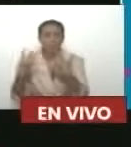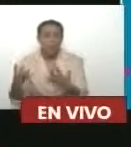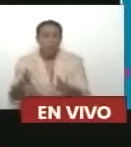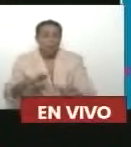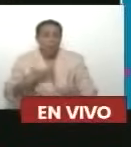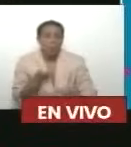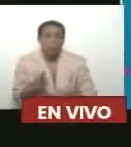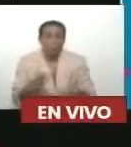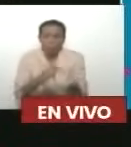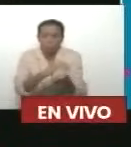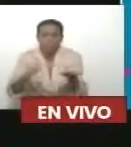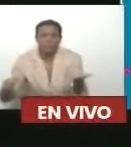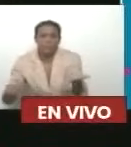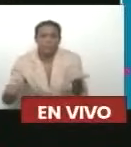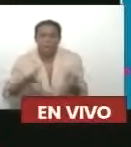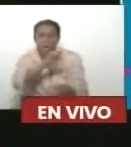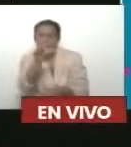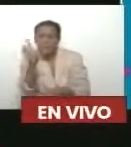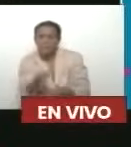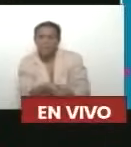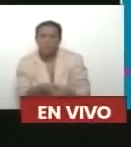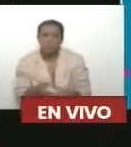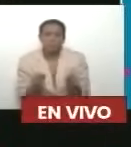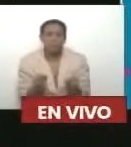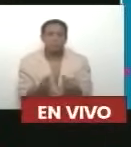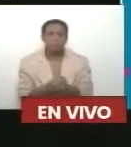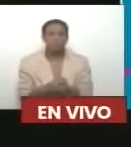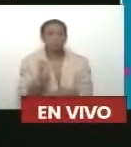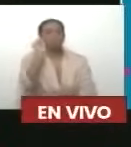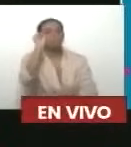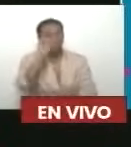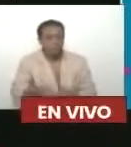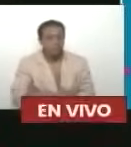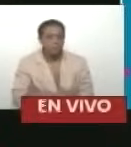pretende despojarnos de nuestra Guayana Esequiba? ¡Sí!